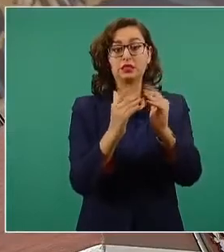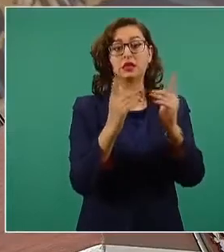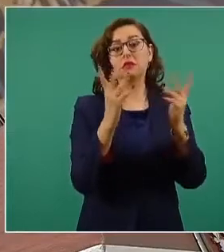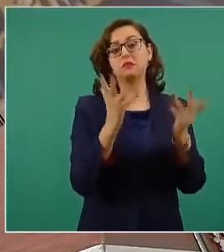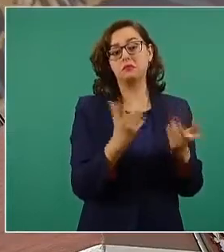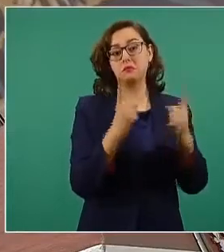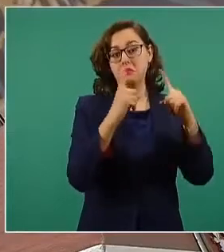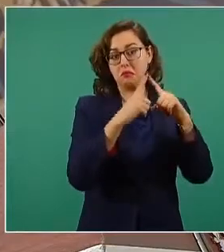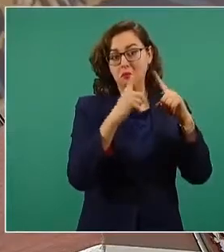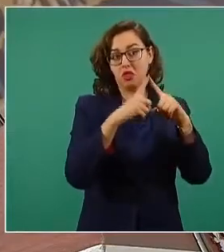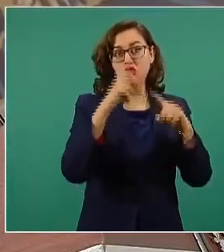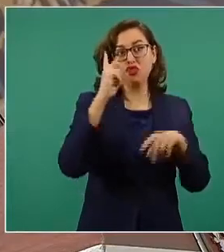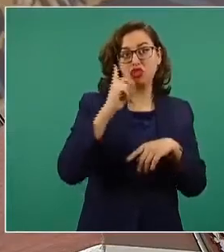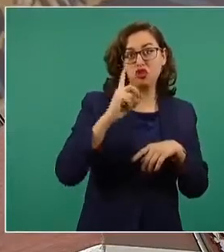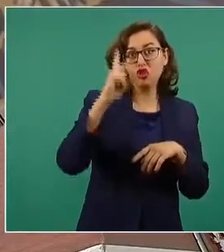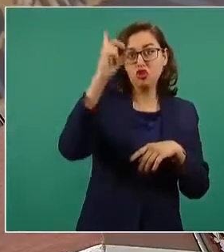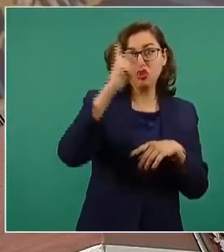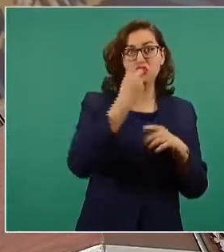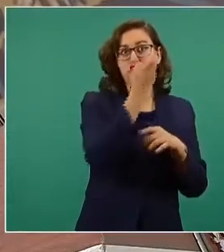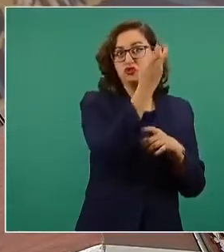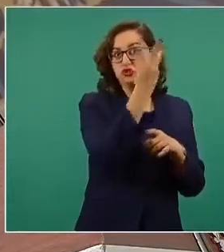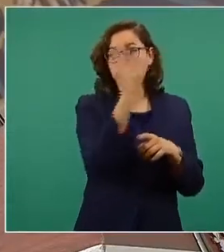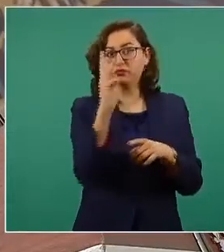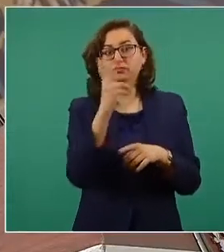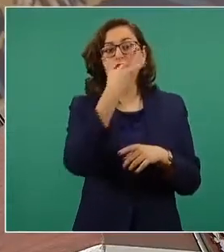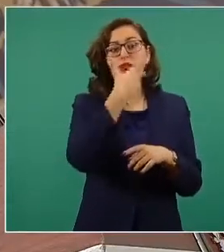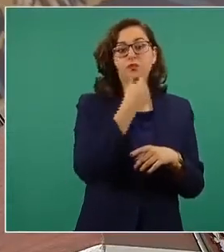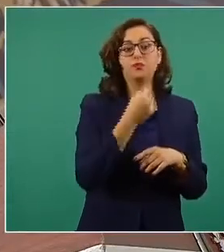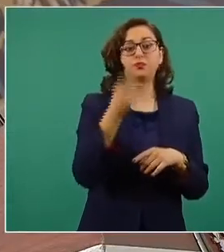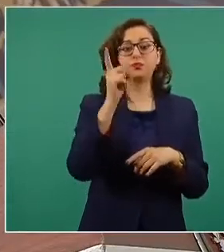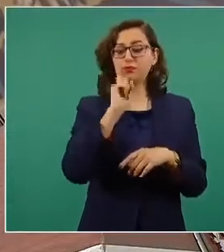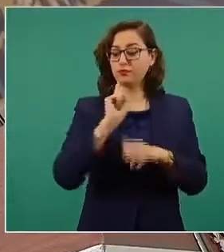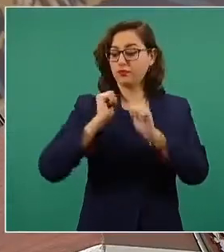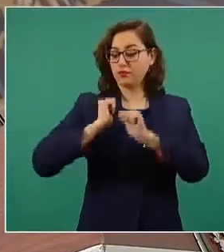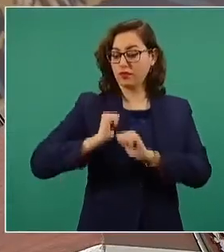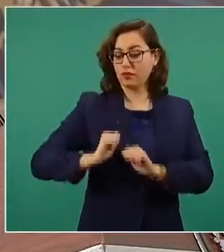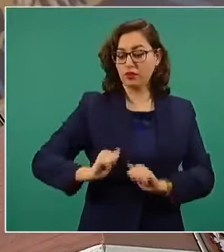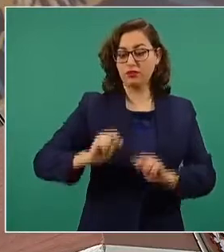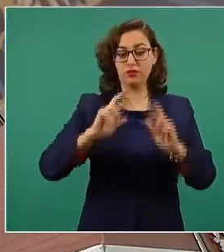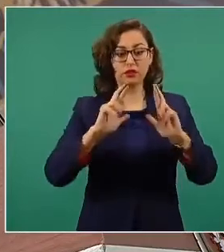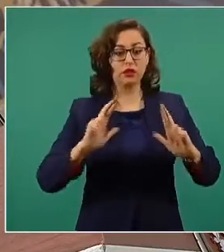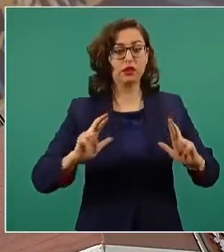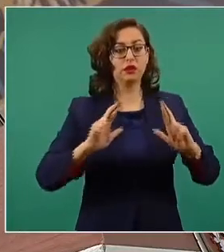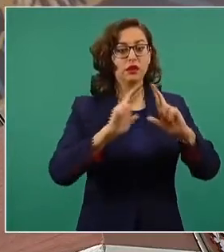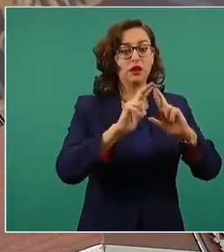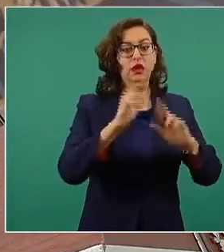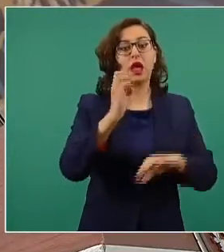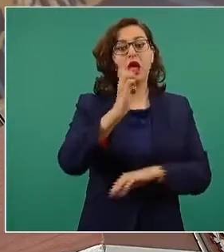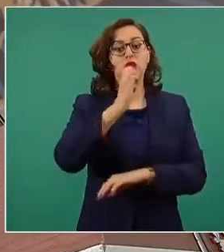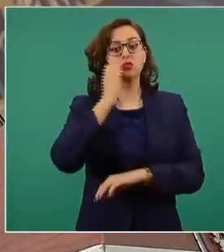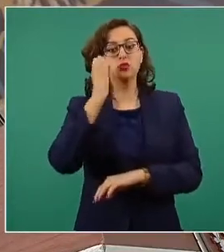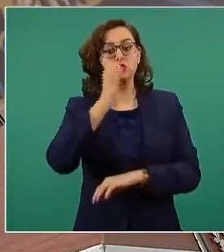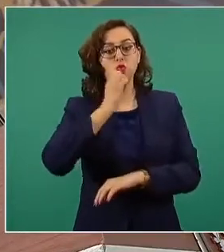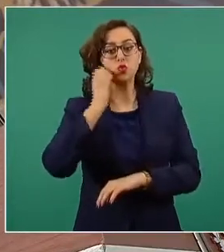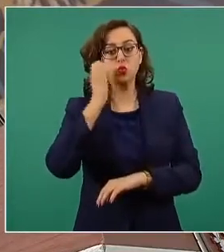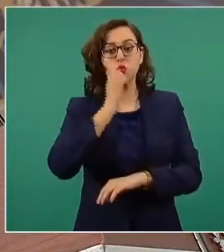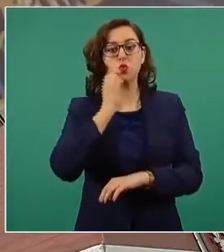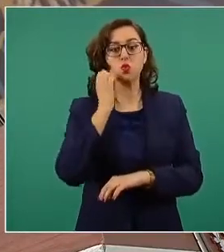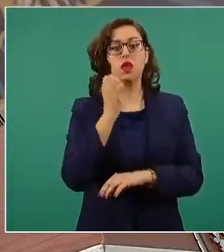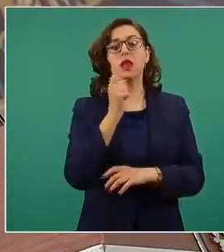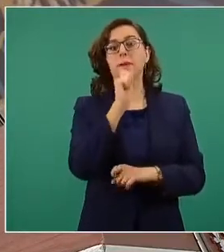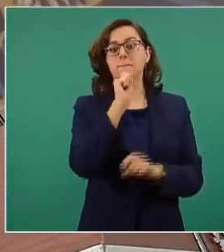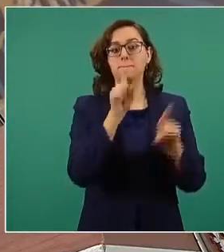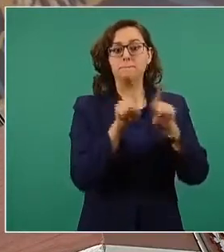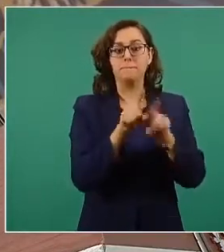de sacerdotes y sacerdotisas, los colegios, los patios, los